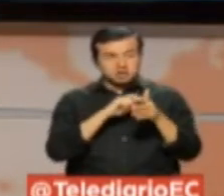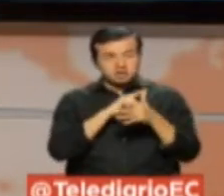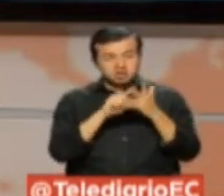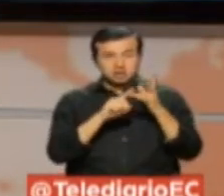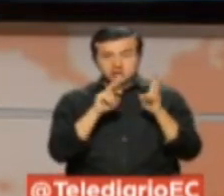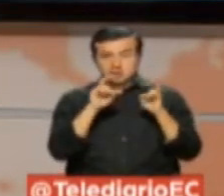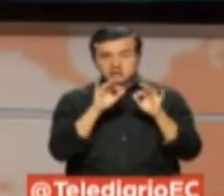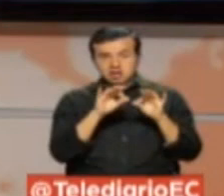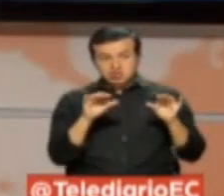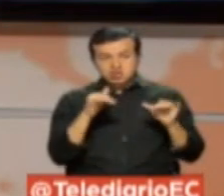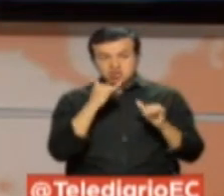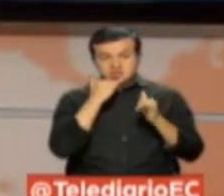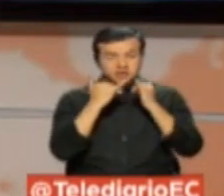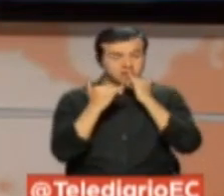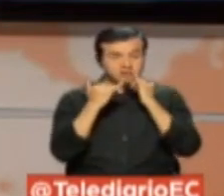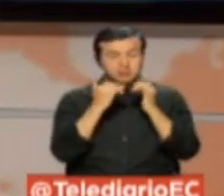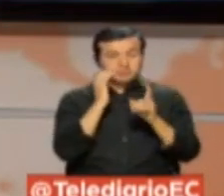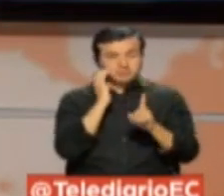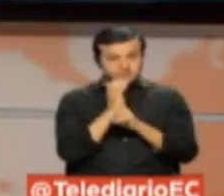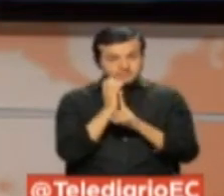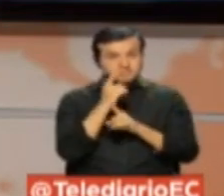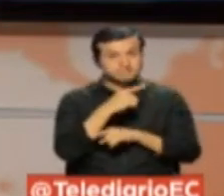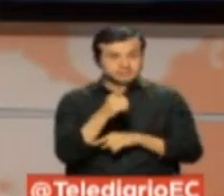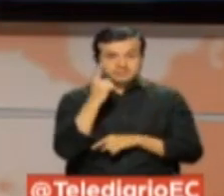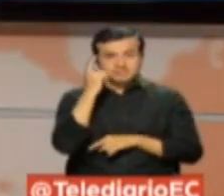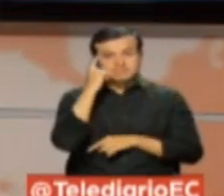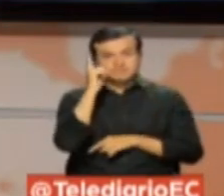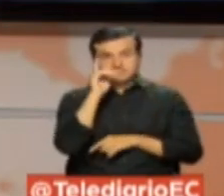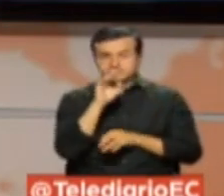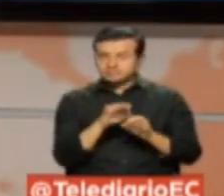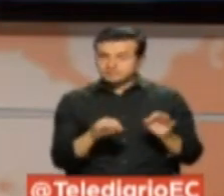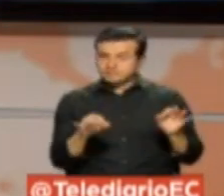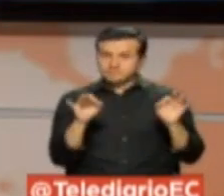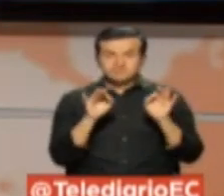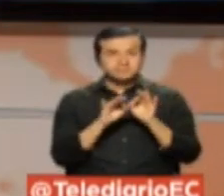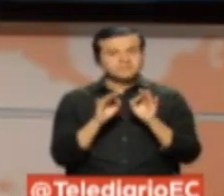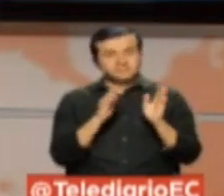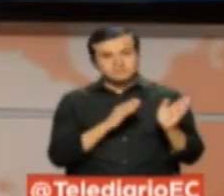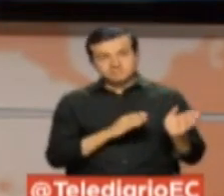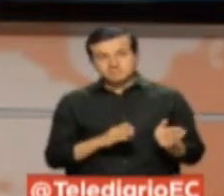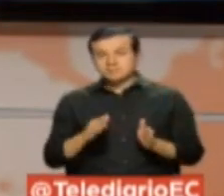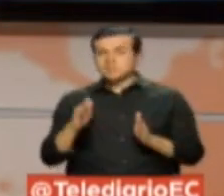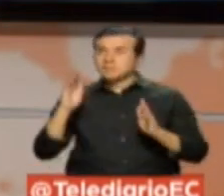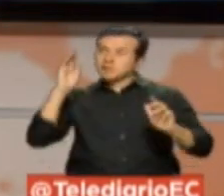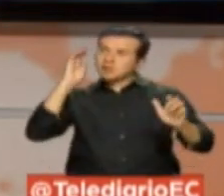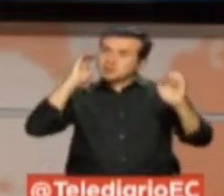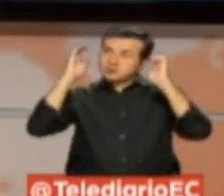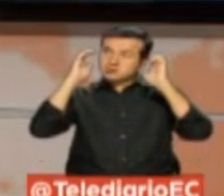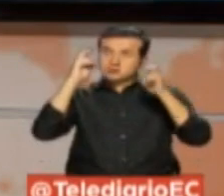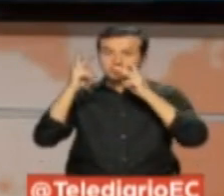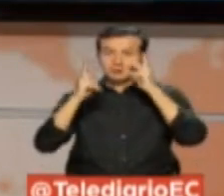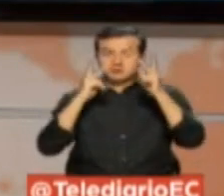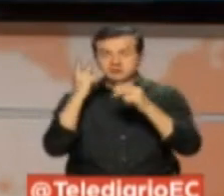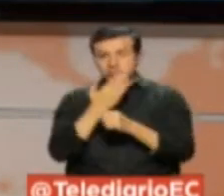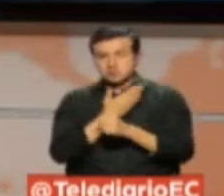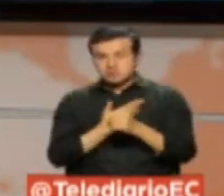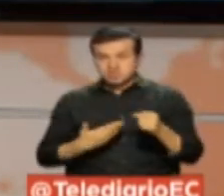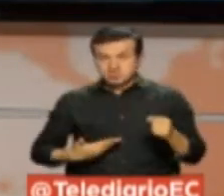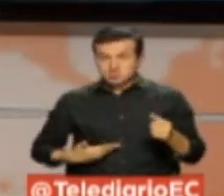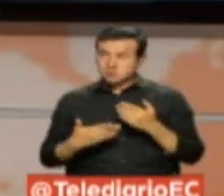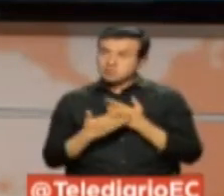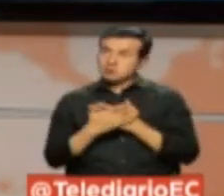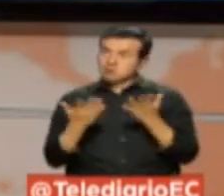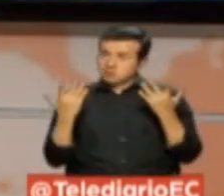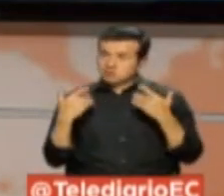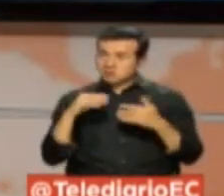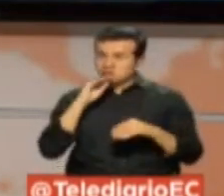calidad que puedan ser cuestionables. Yo creo que eso es importante, pero tiene que ser definitivamente estratégica la visita del presidente, porque como bien dije